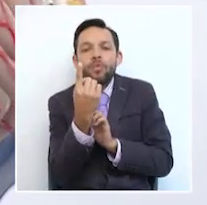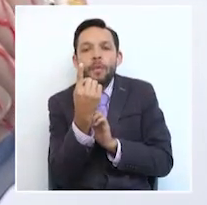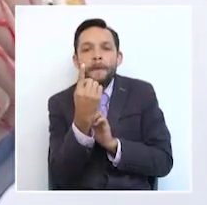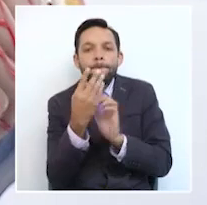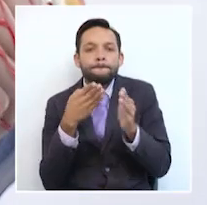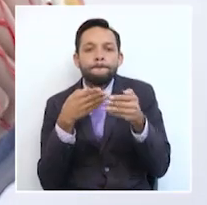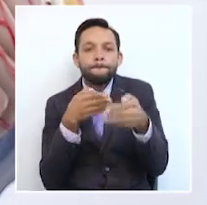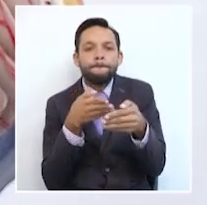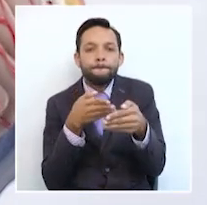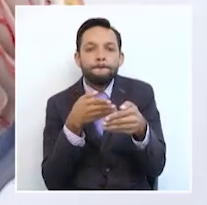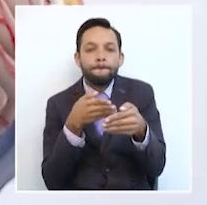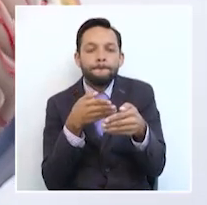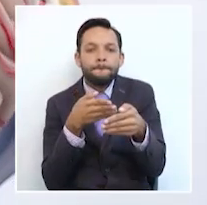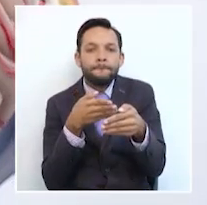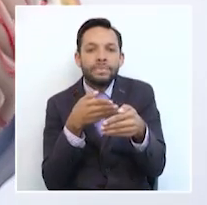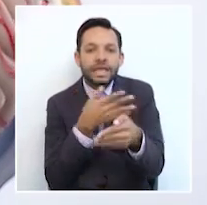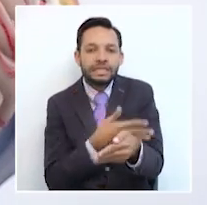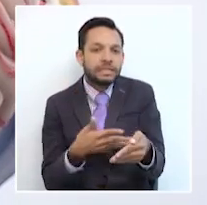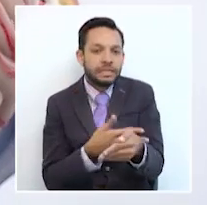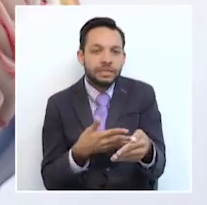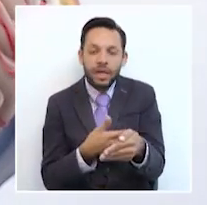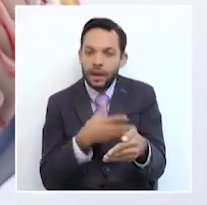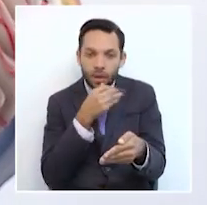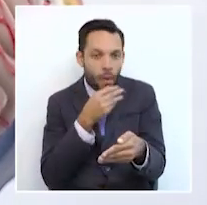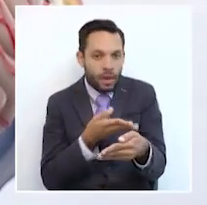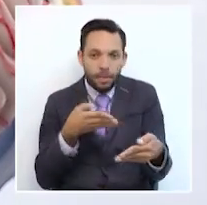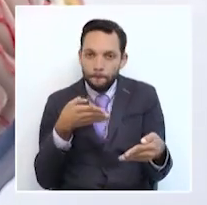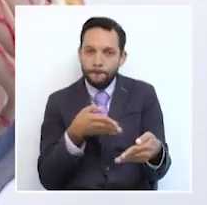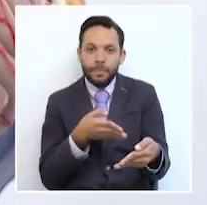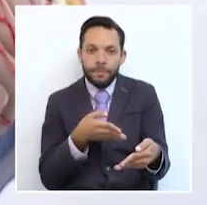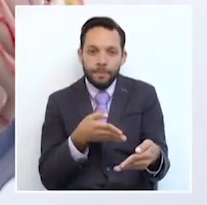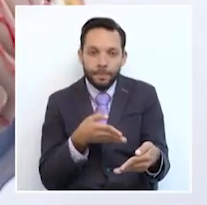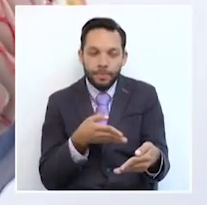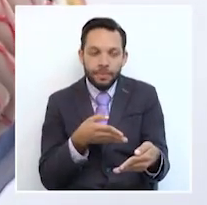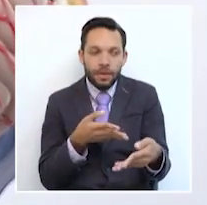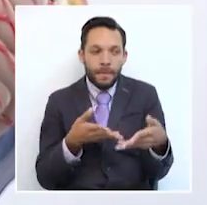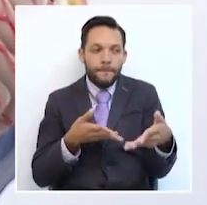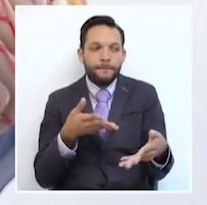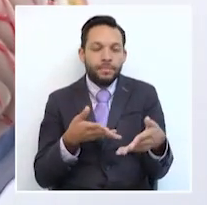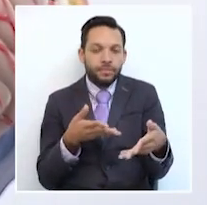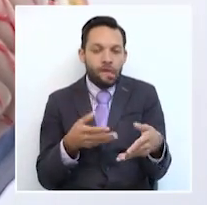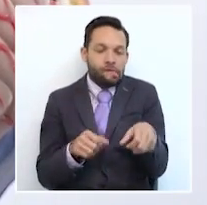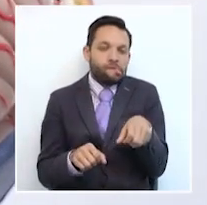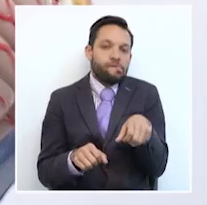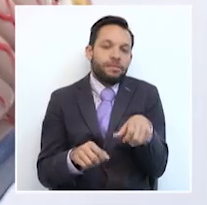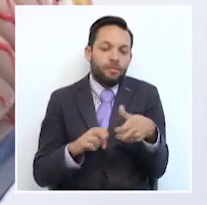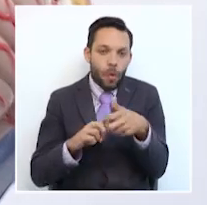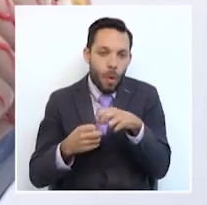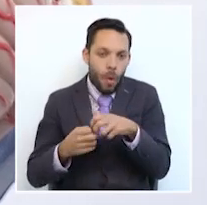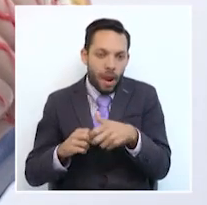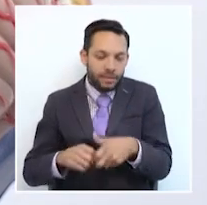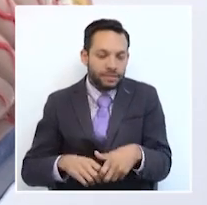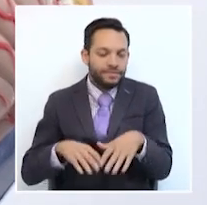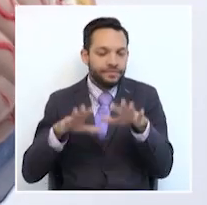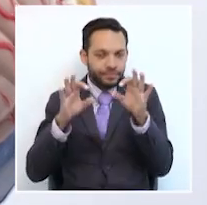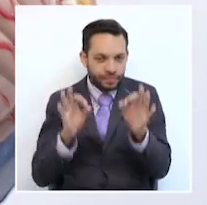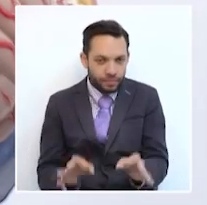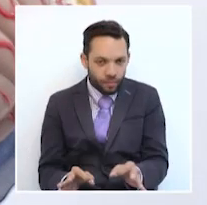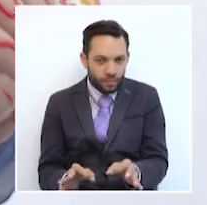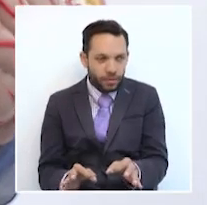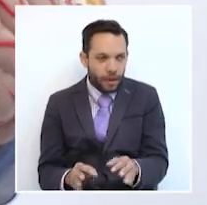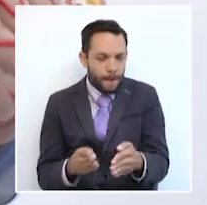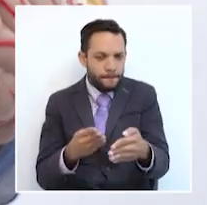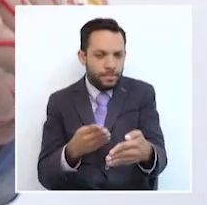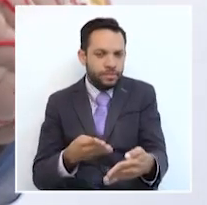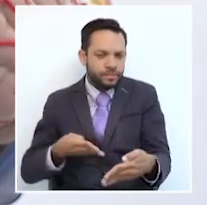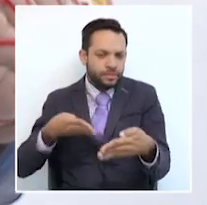no llega a sangre este pedacito del cerebro esto se llama un accidente cerebrovascular isquémico isquemia es que no les llegó es